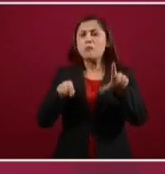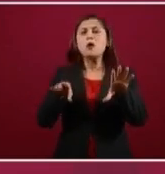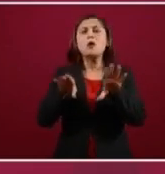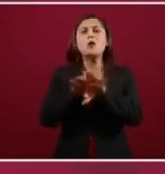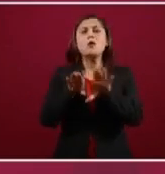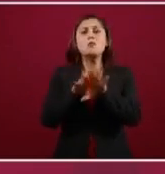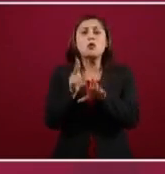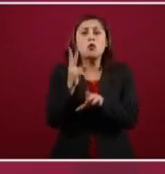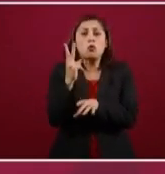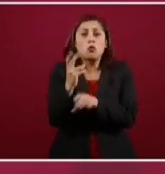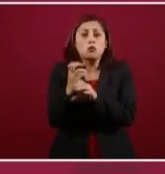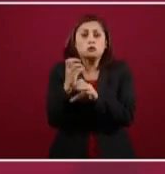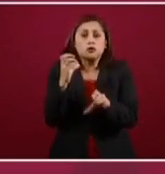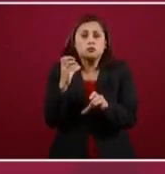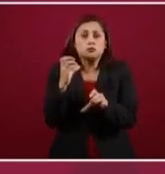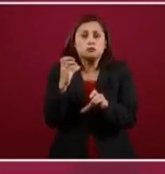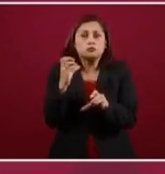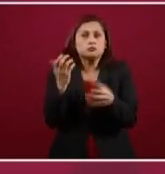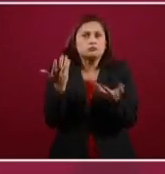Bueno, la verdad que con una,